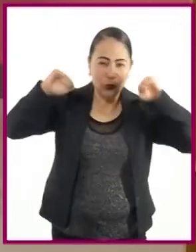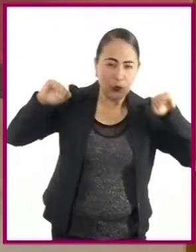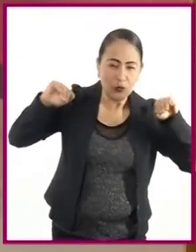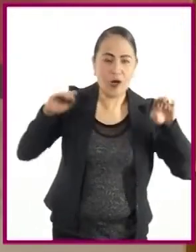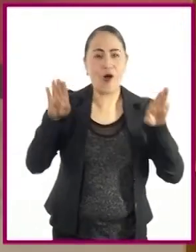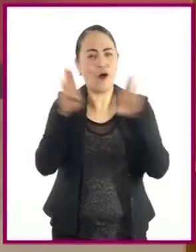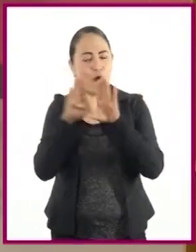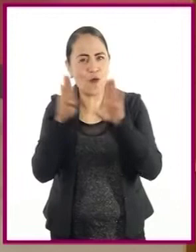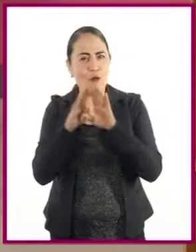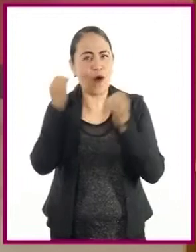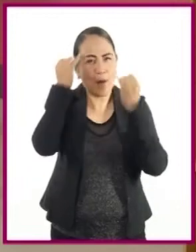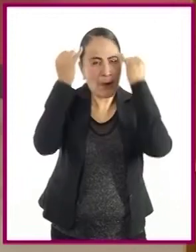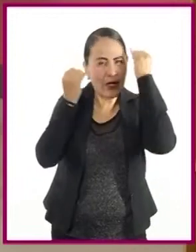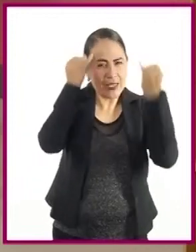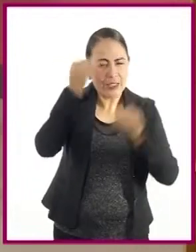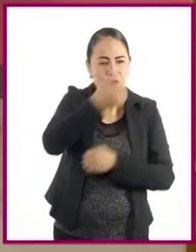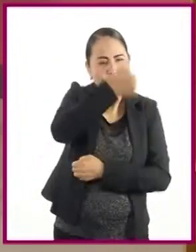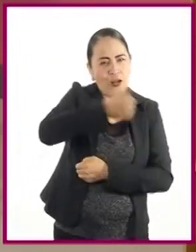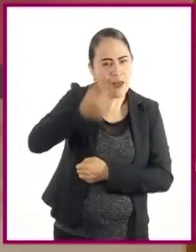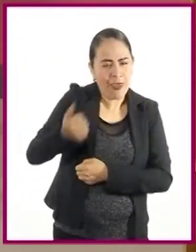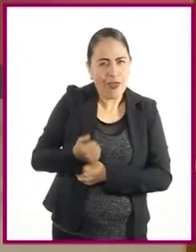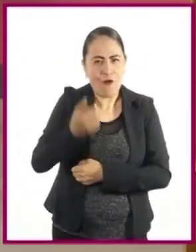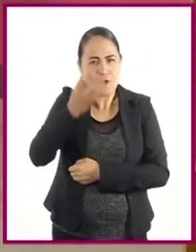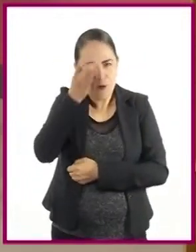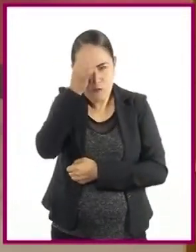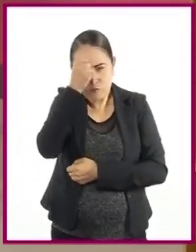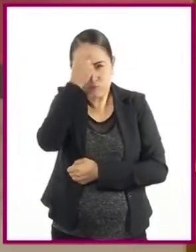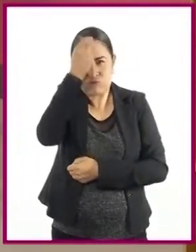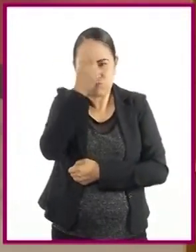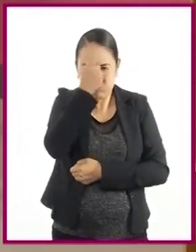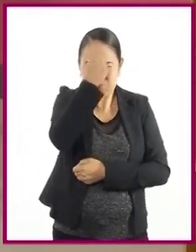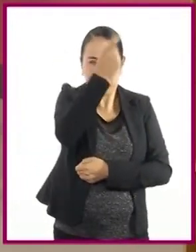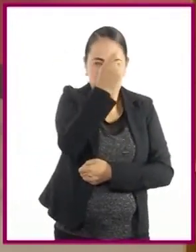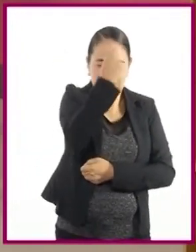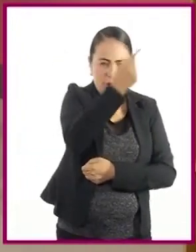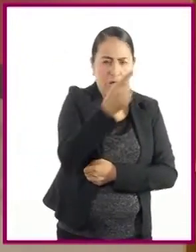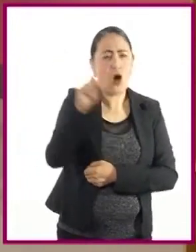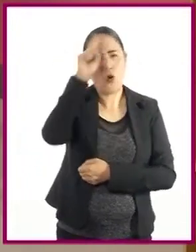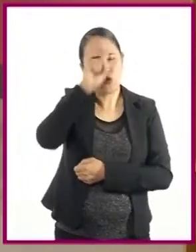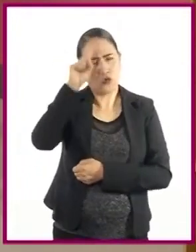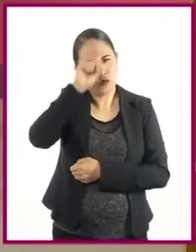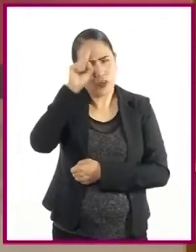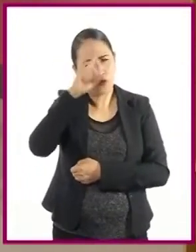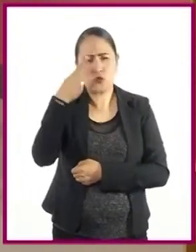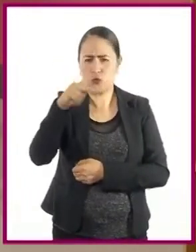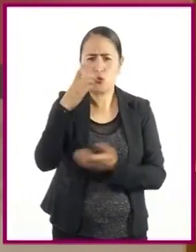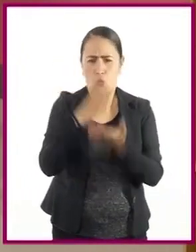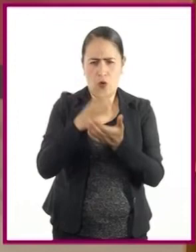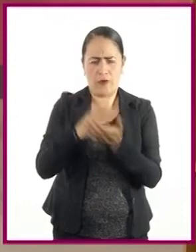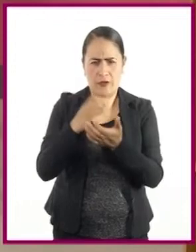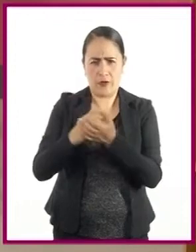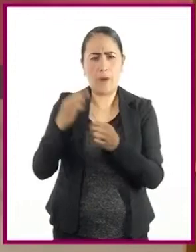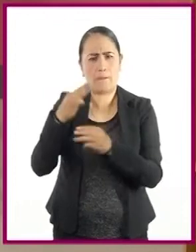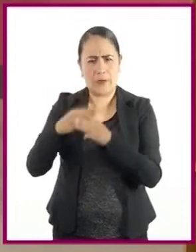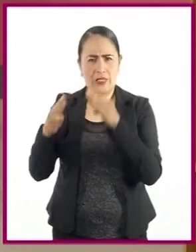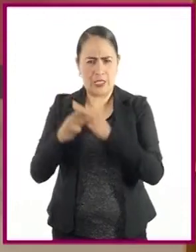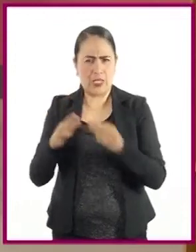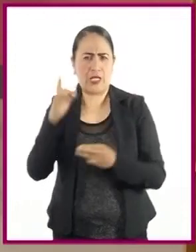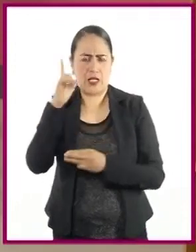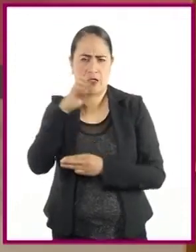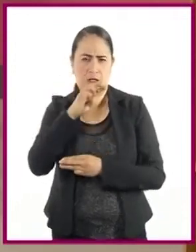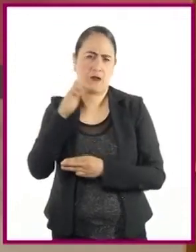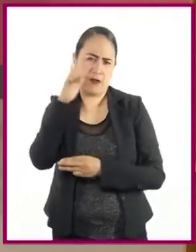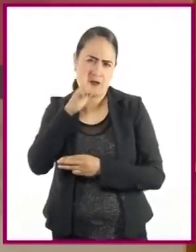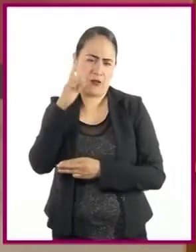imaginación y la creatividad de cada uno de ustedes. Les recomiendo que anoten en su cuaderno de lengua materna todas las dudas